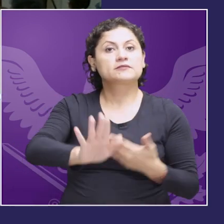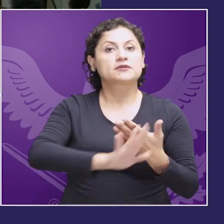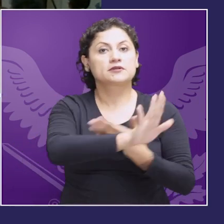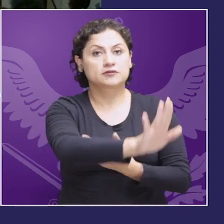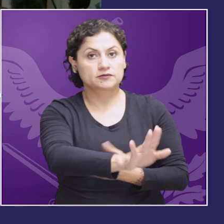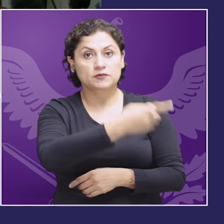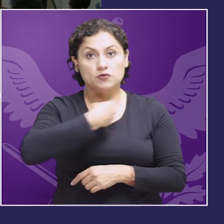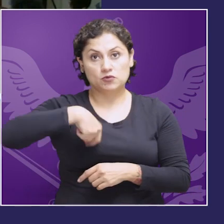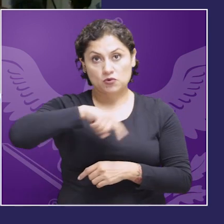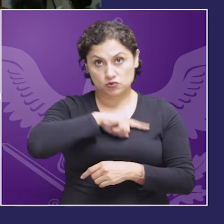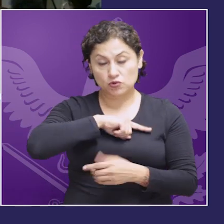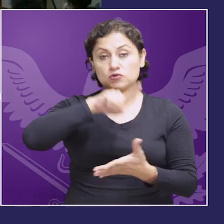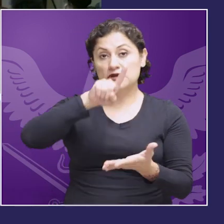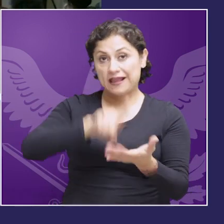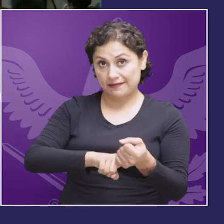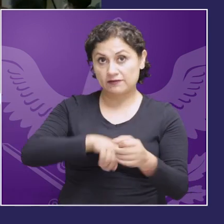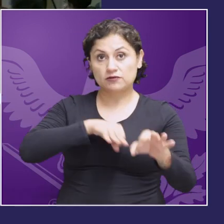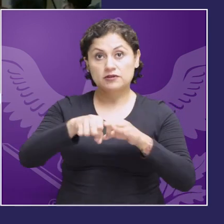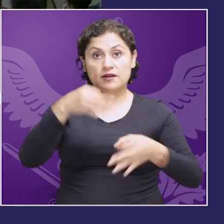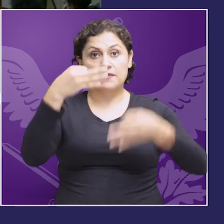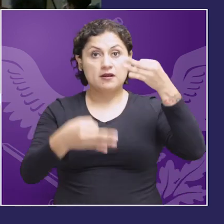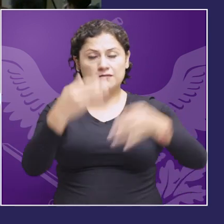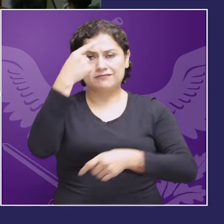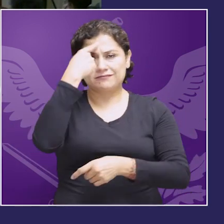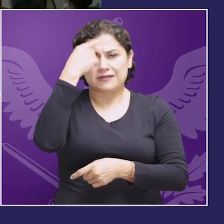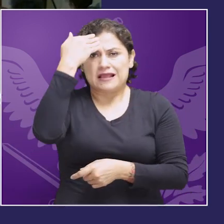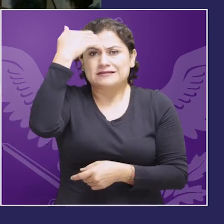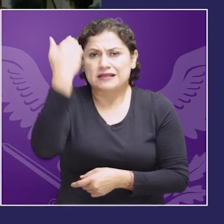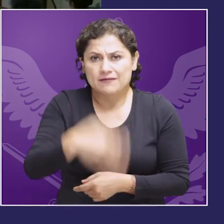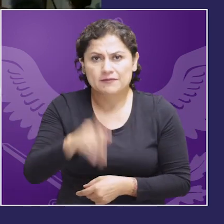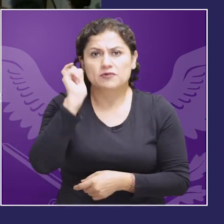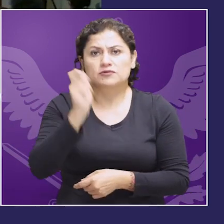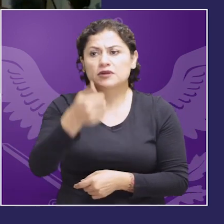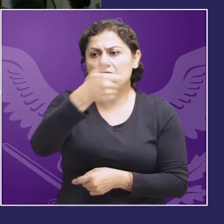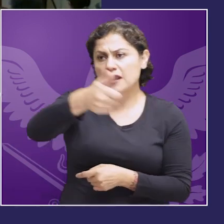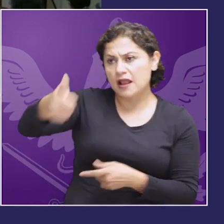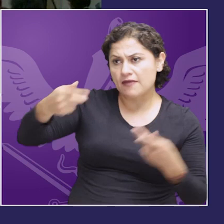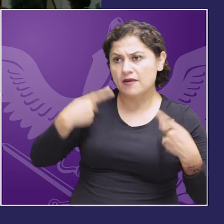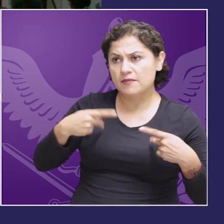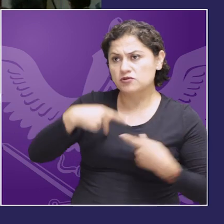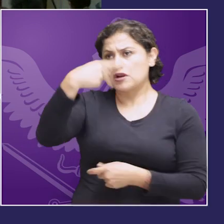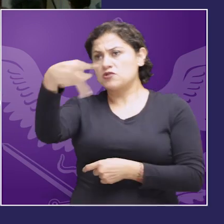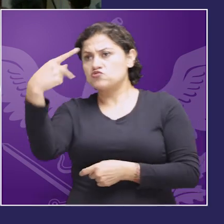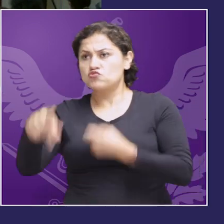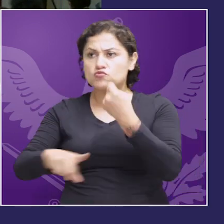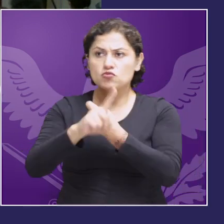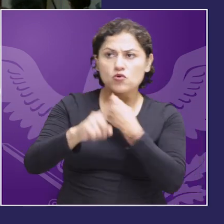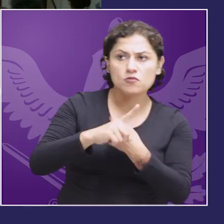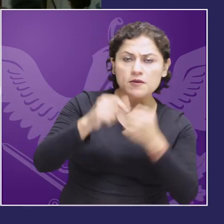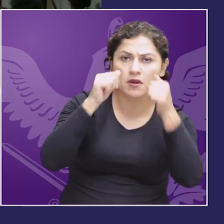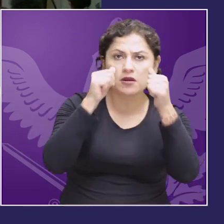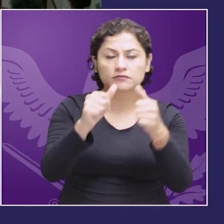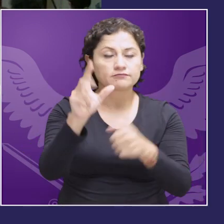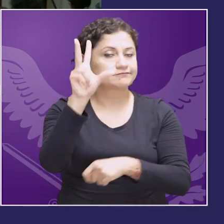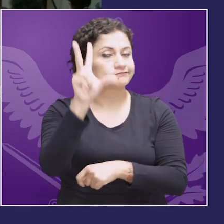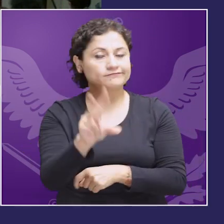de justicia que brinde el servicio final, sino que este finalmente es una pieza en un engramado conformado por un proceso de planificación,